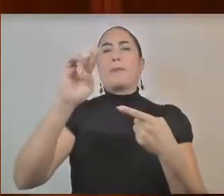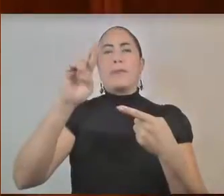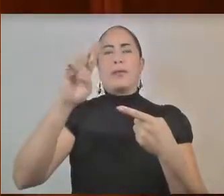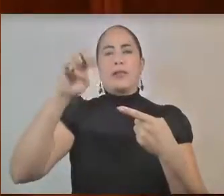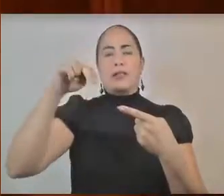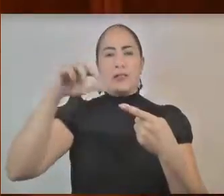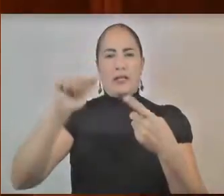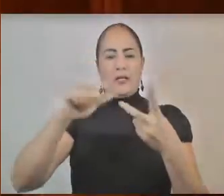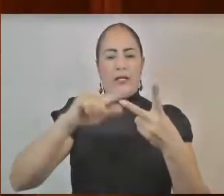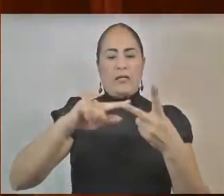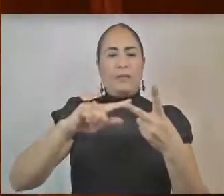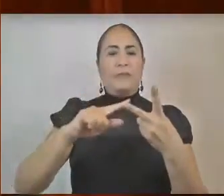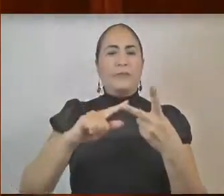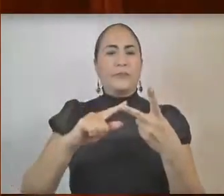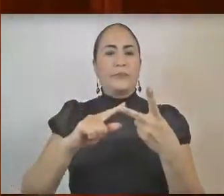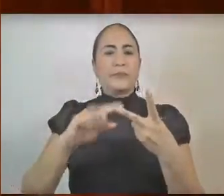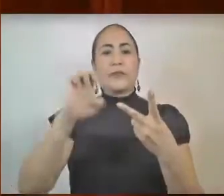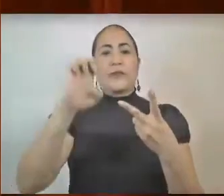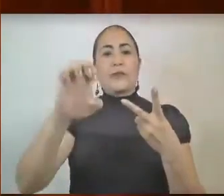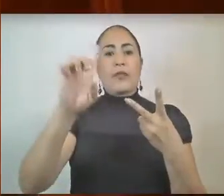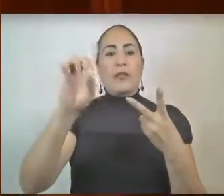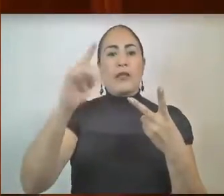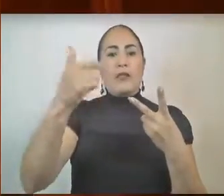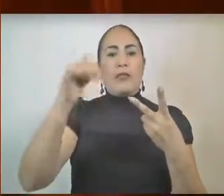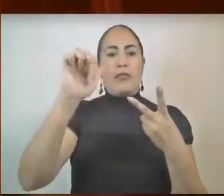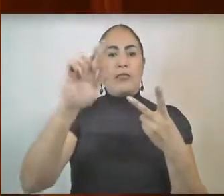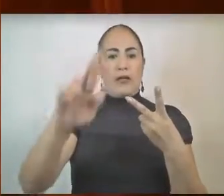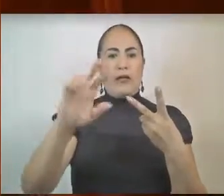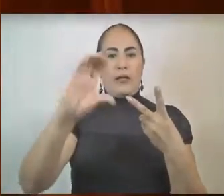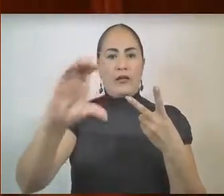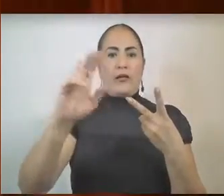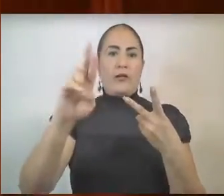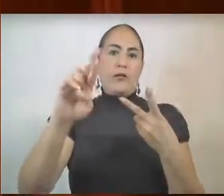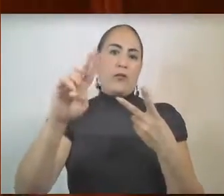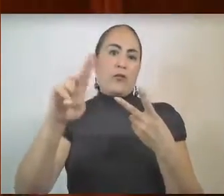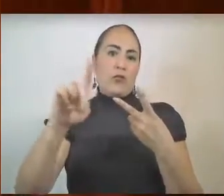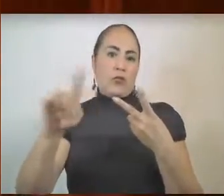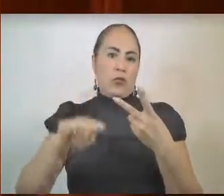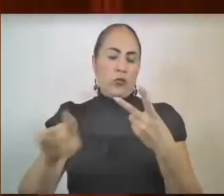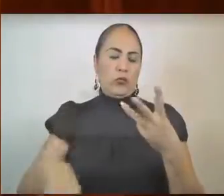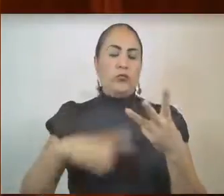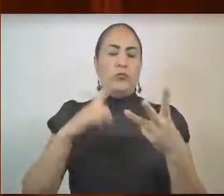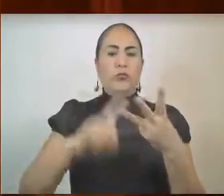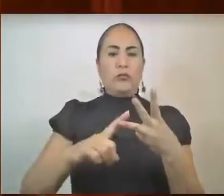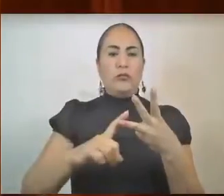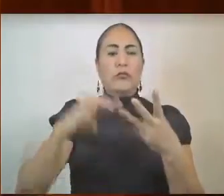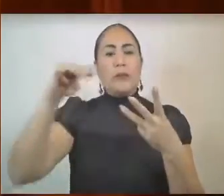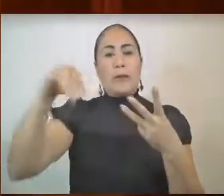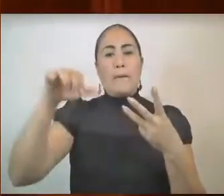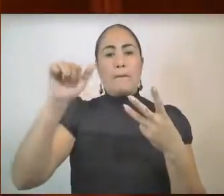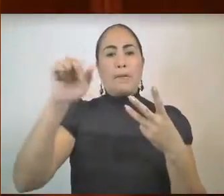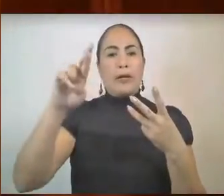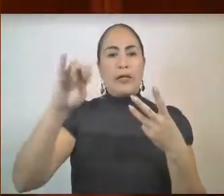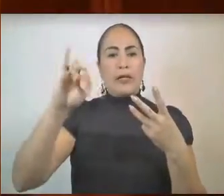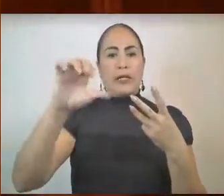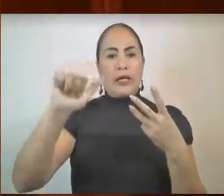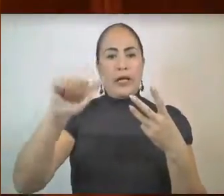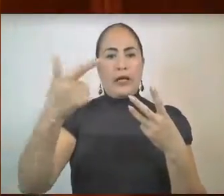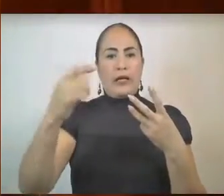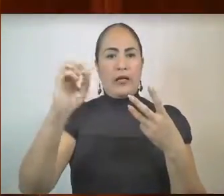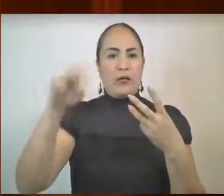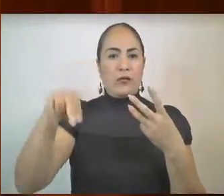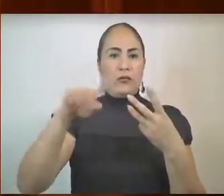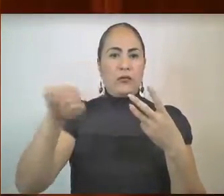Morón, Edgar Humberto Cruz Martínez y María Guadalupe González